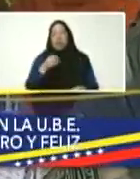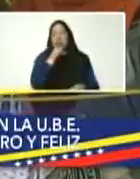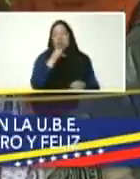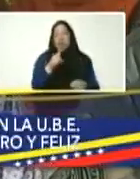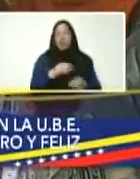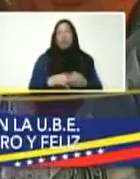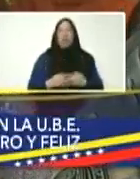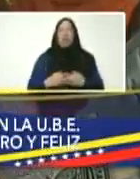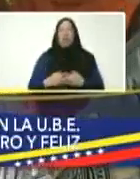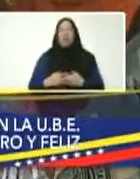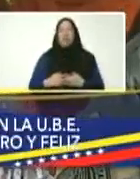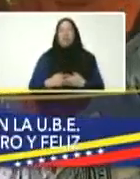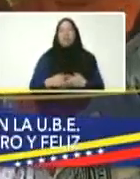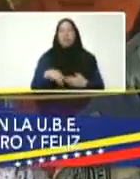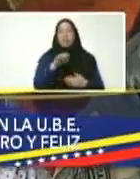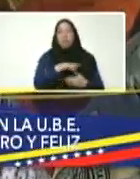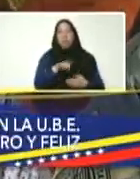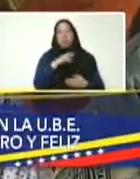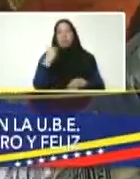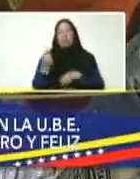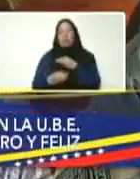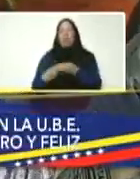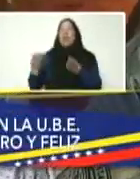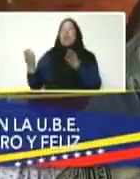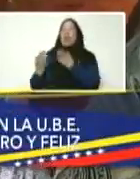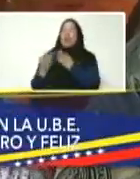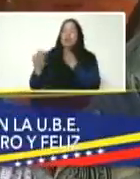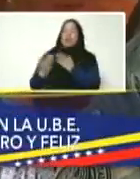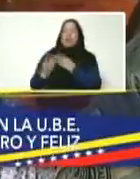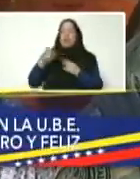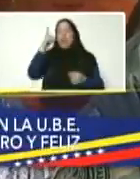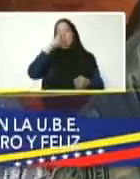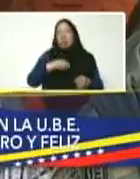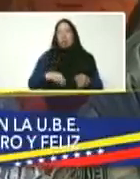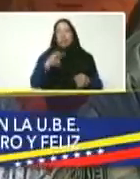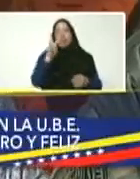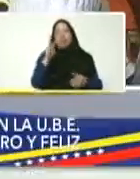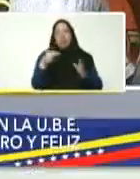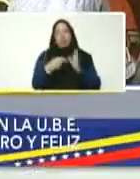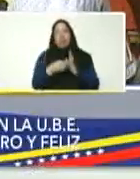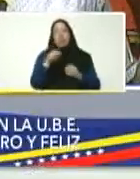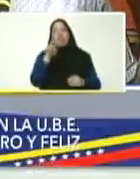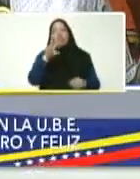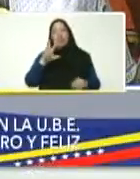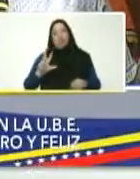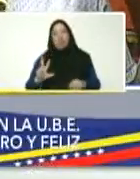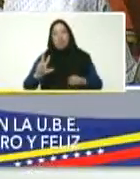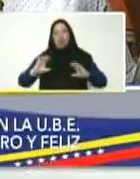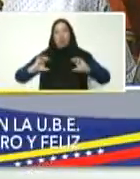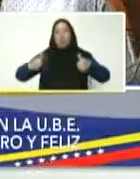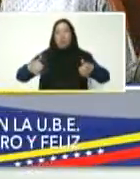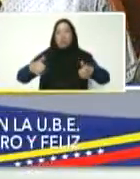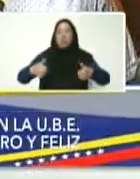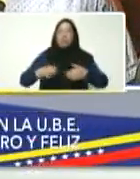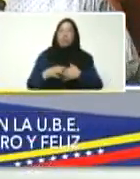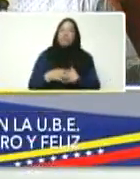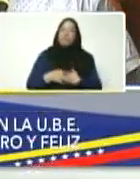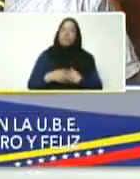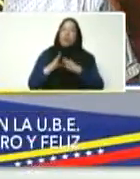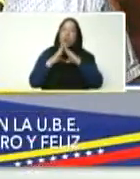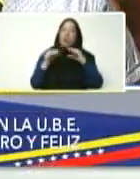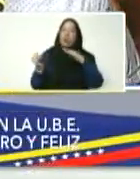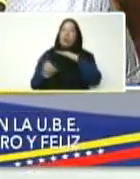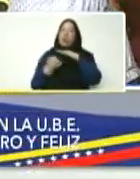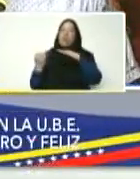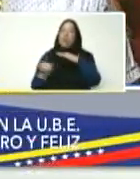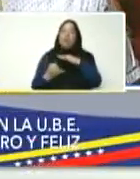la emoción del regreso a clase en este año 2022-23. El día de ayer activamos todas las instituciones